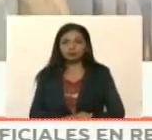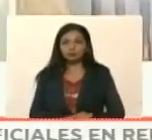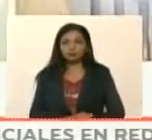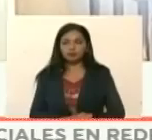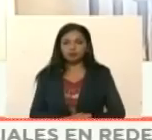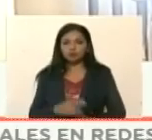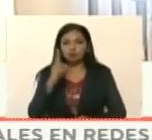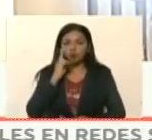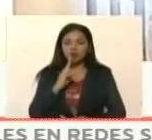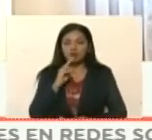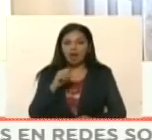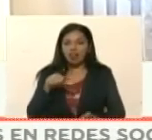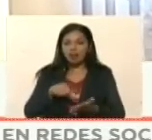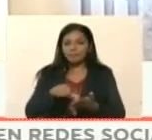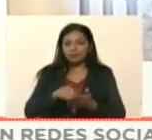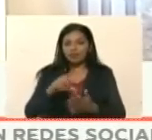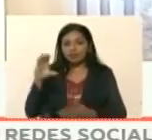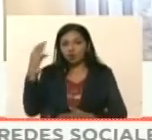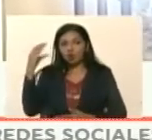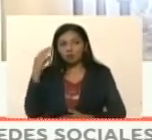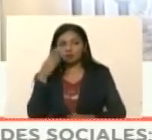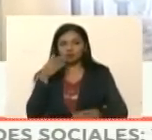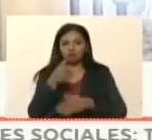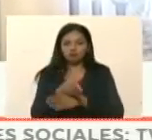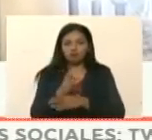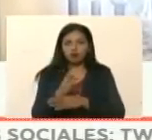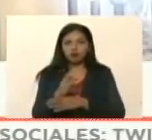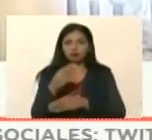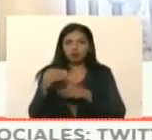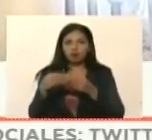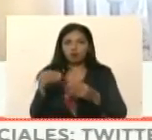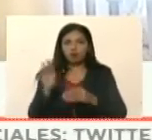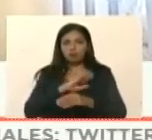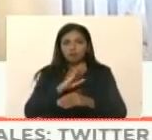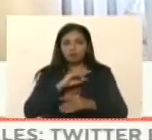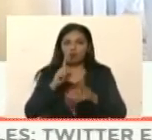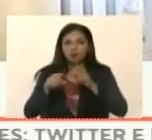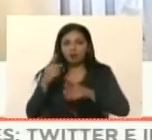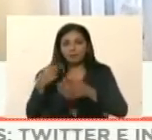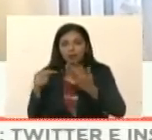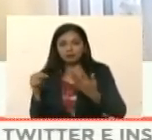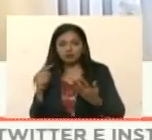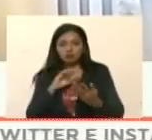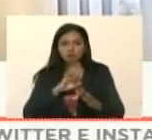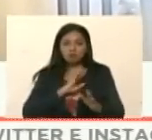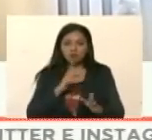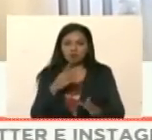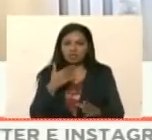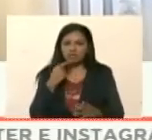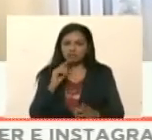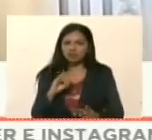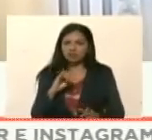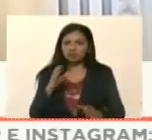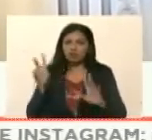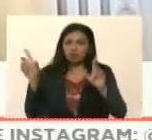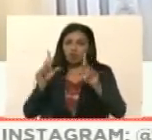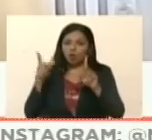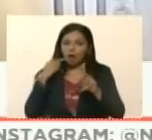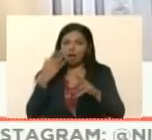Bolívar en Bogotá le posó varias veces. Quiere decir que ese cuadro que él